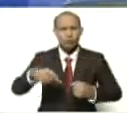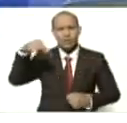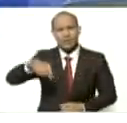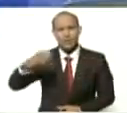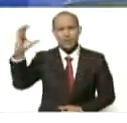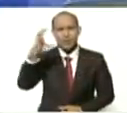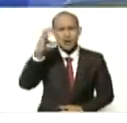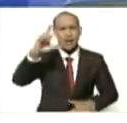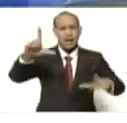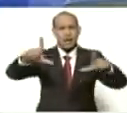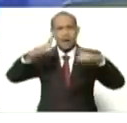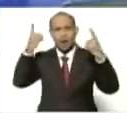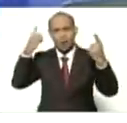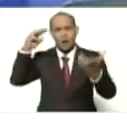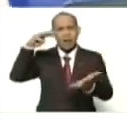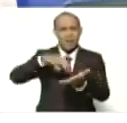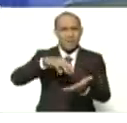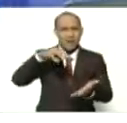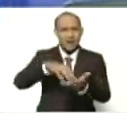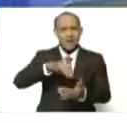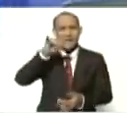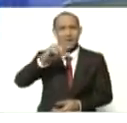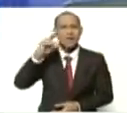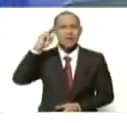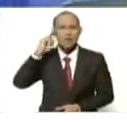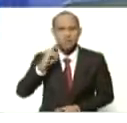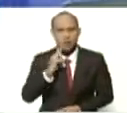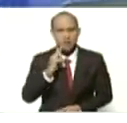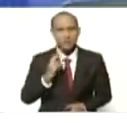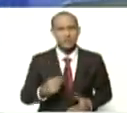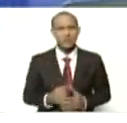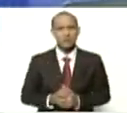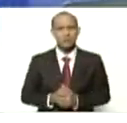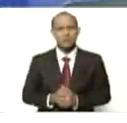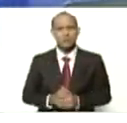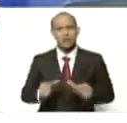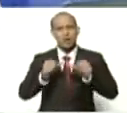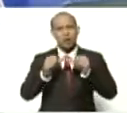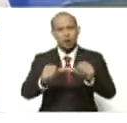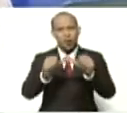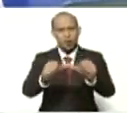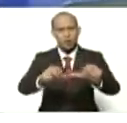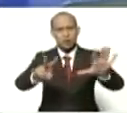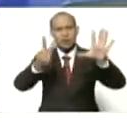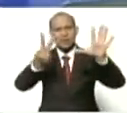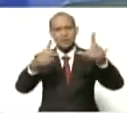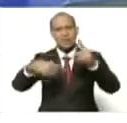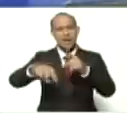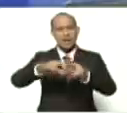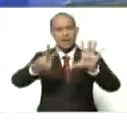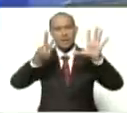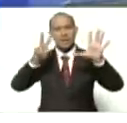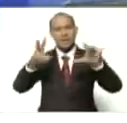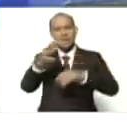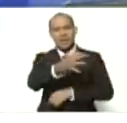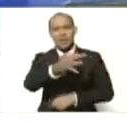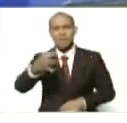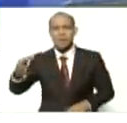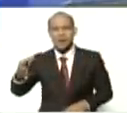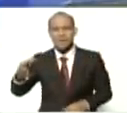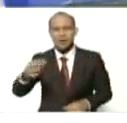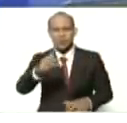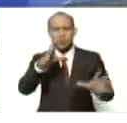la guaira miranda y bolívar y mantenemos el 77 perfecto con esta variante